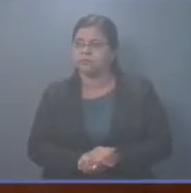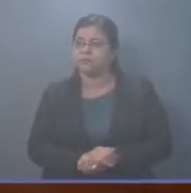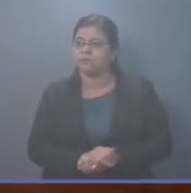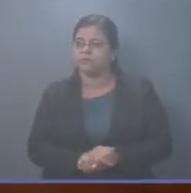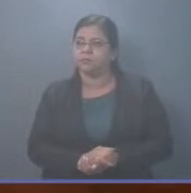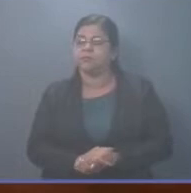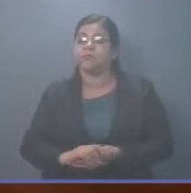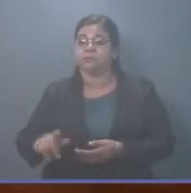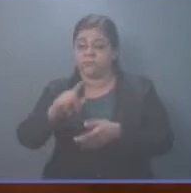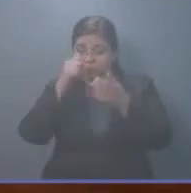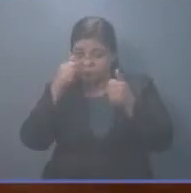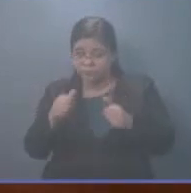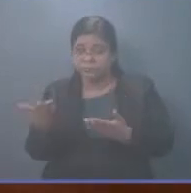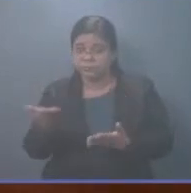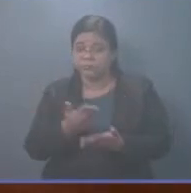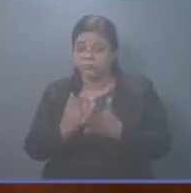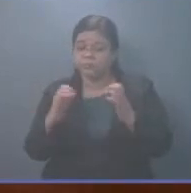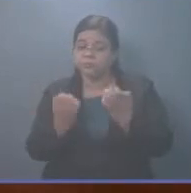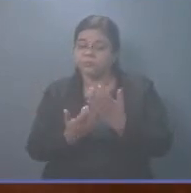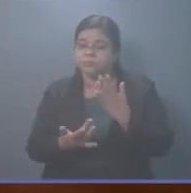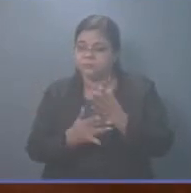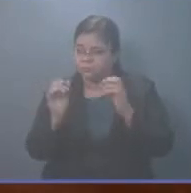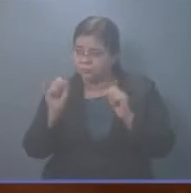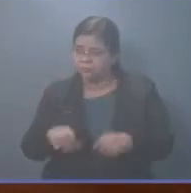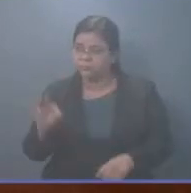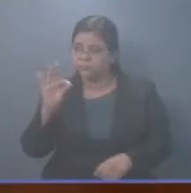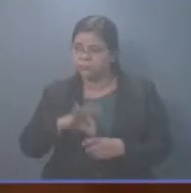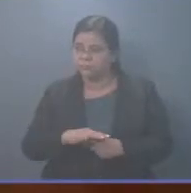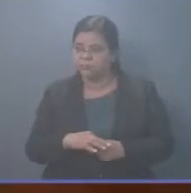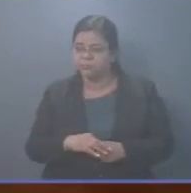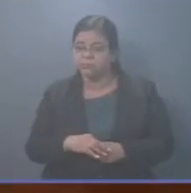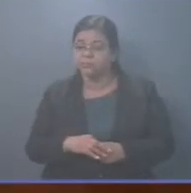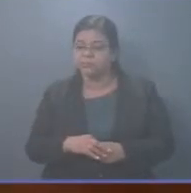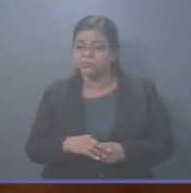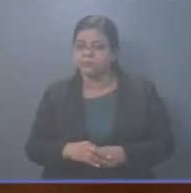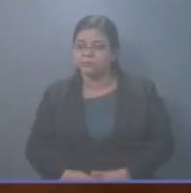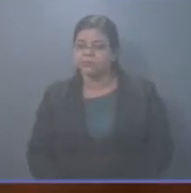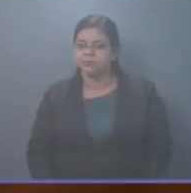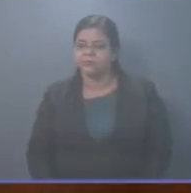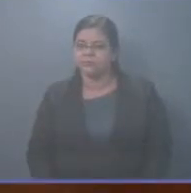Bueno, los que estén de acuerdo con la propuesta del equipo técnico, favor emitir su voto.